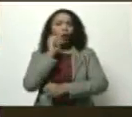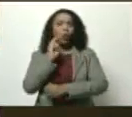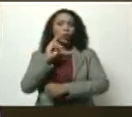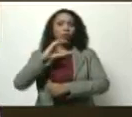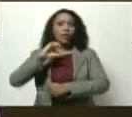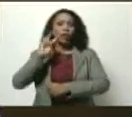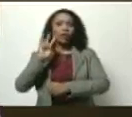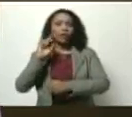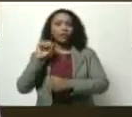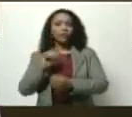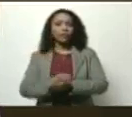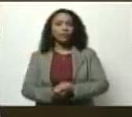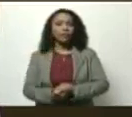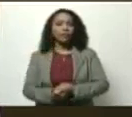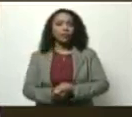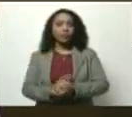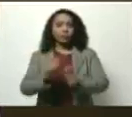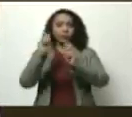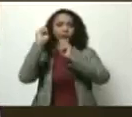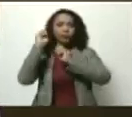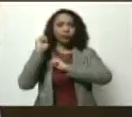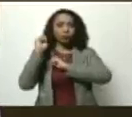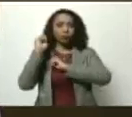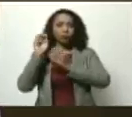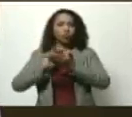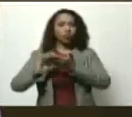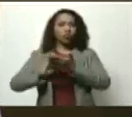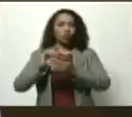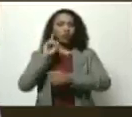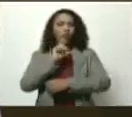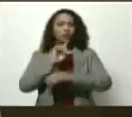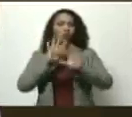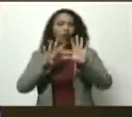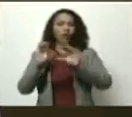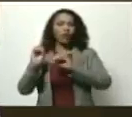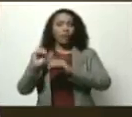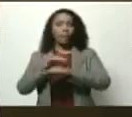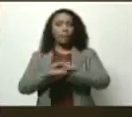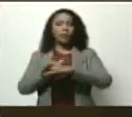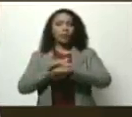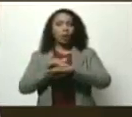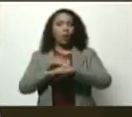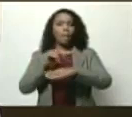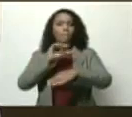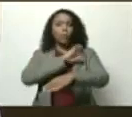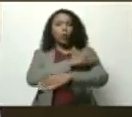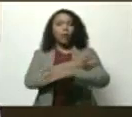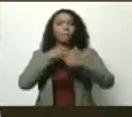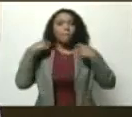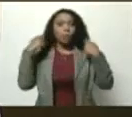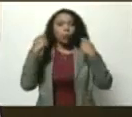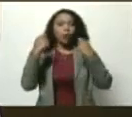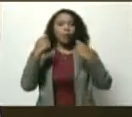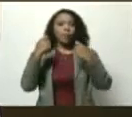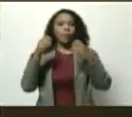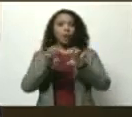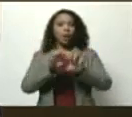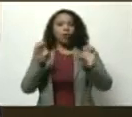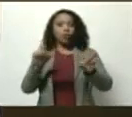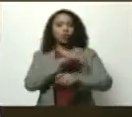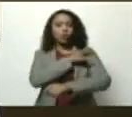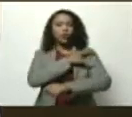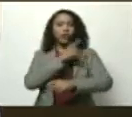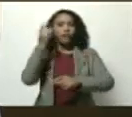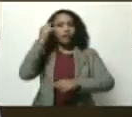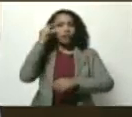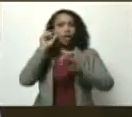hidrocarburos designada según resolución número 190 el ministerio del poder popular para la educación universitaria de fecha